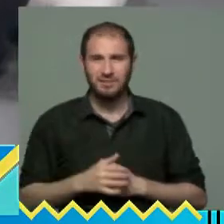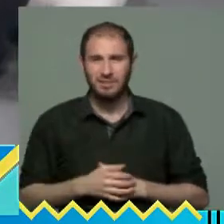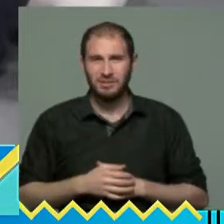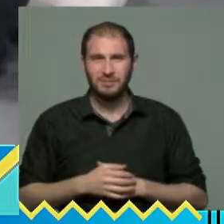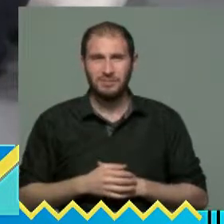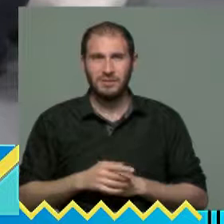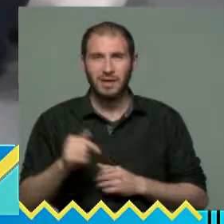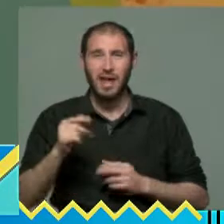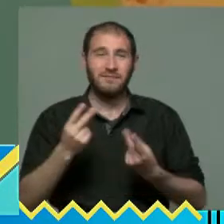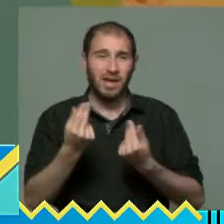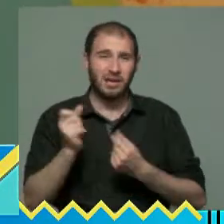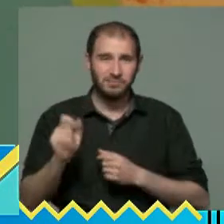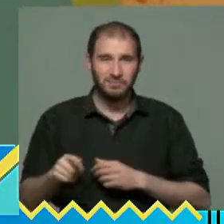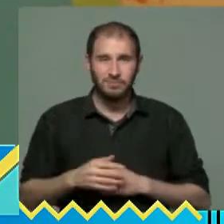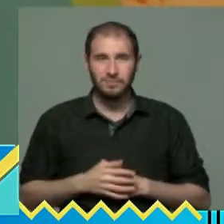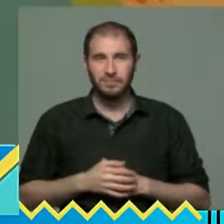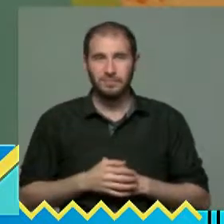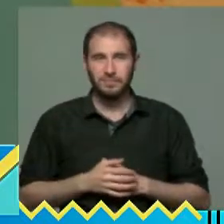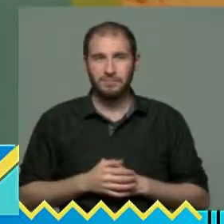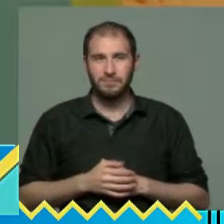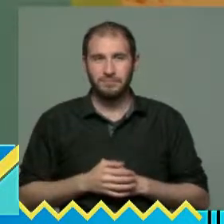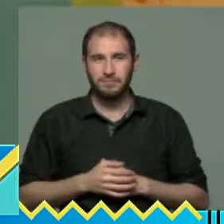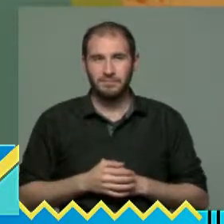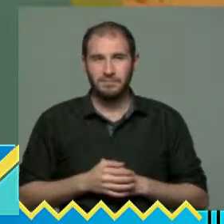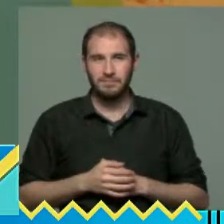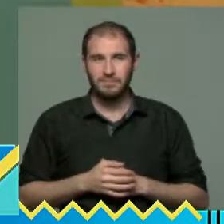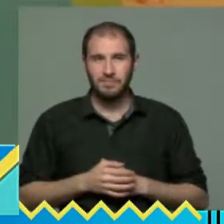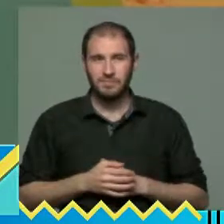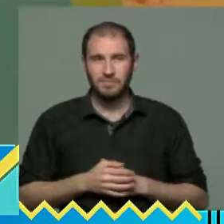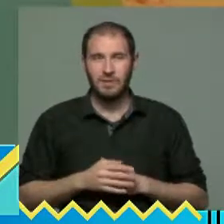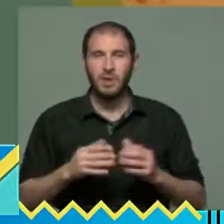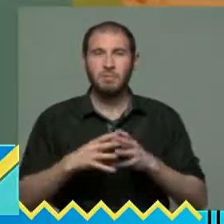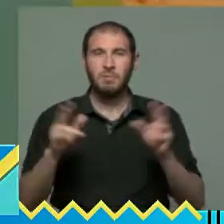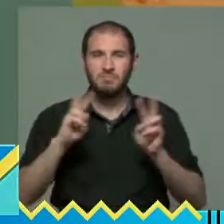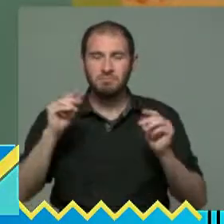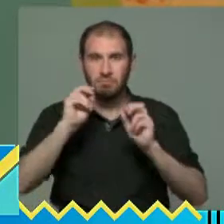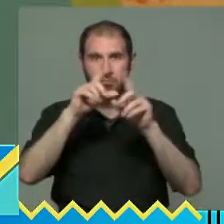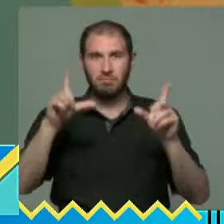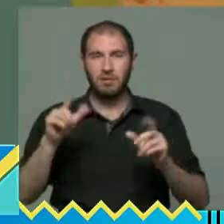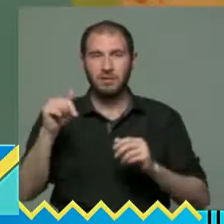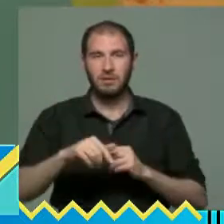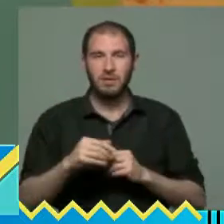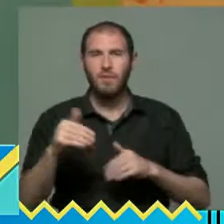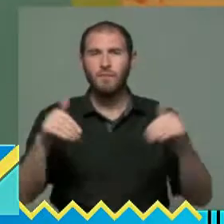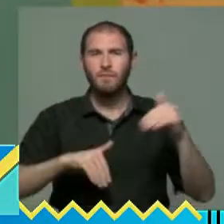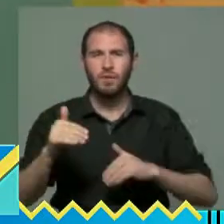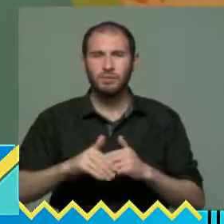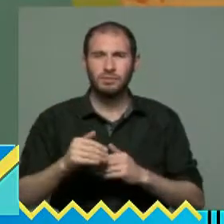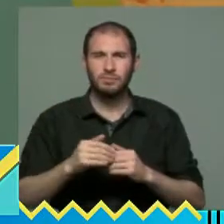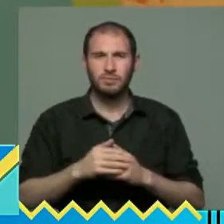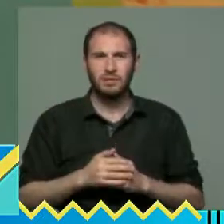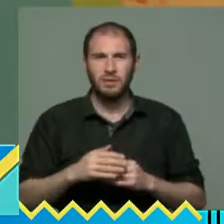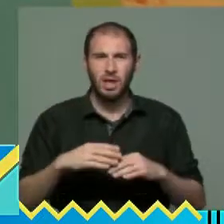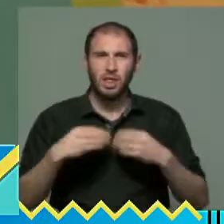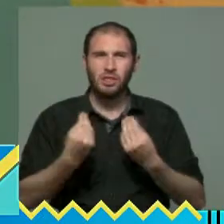menos así estaba valorada, y el justicialismo sorpresivamente sacó una cantidad de votos impresionante